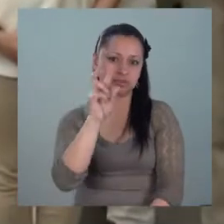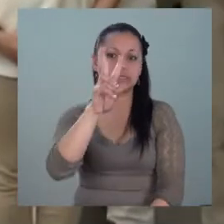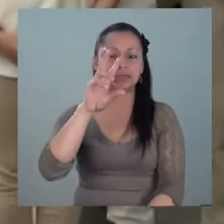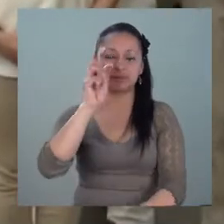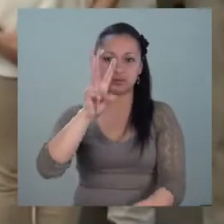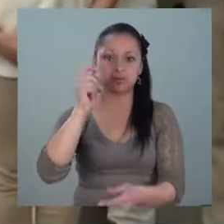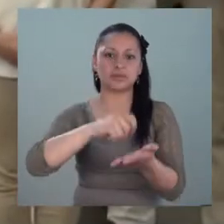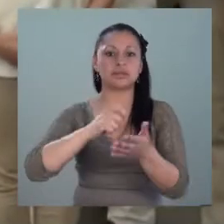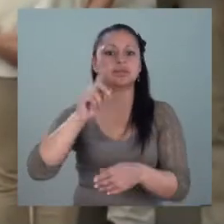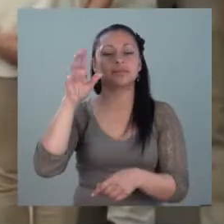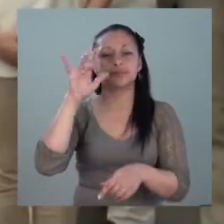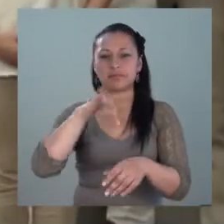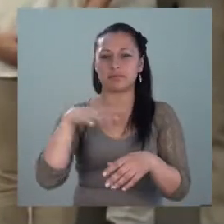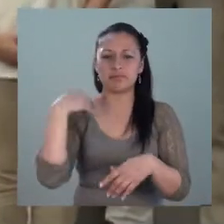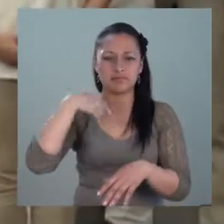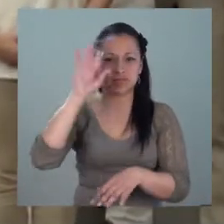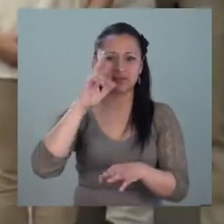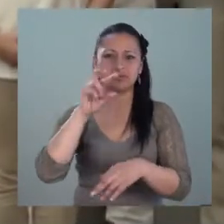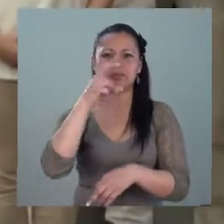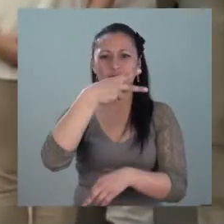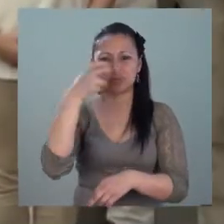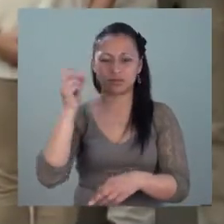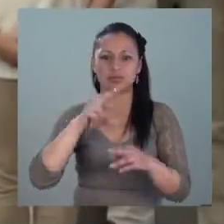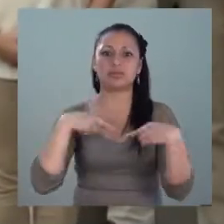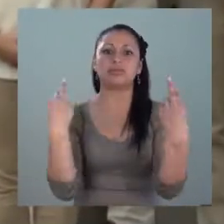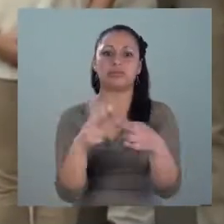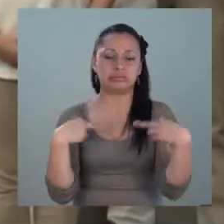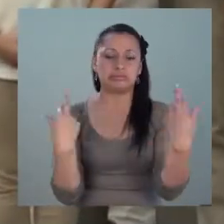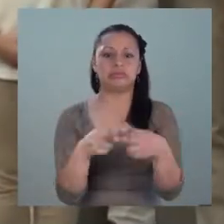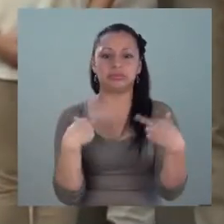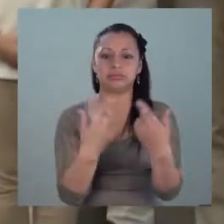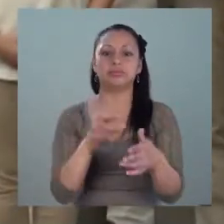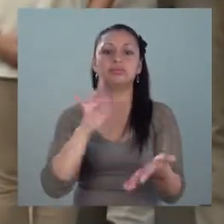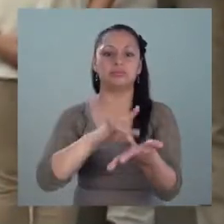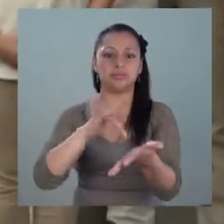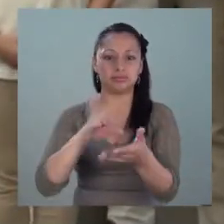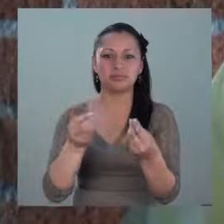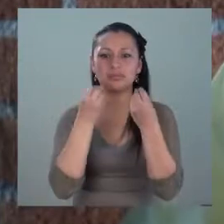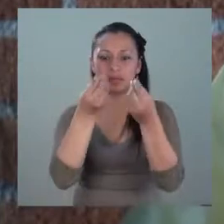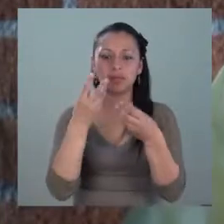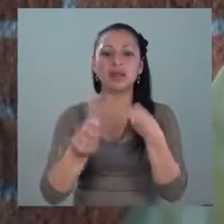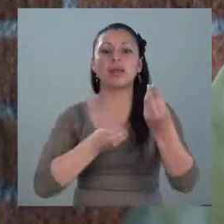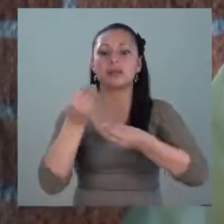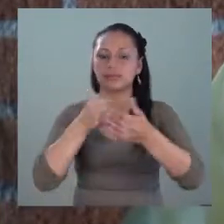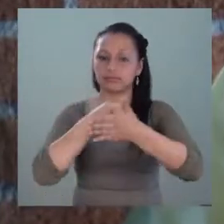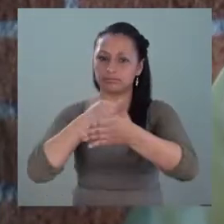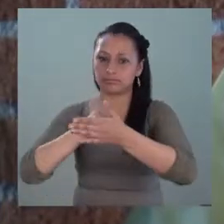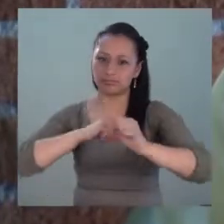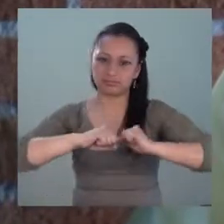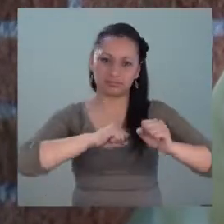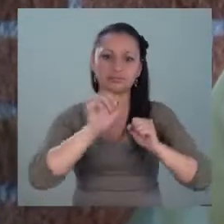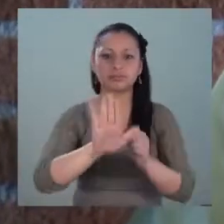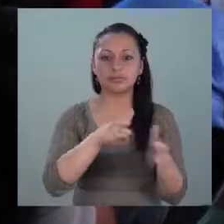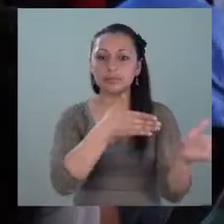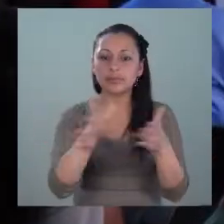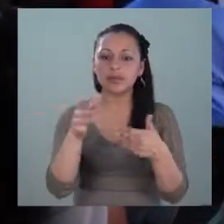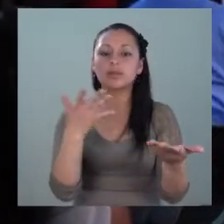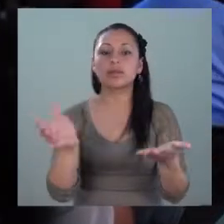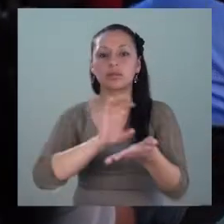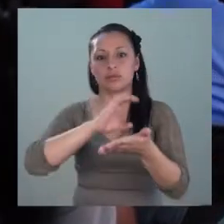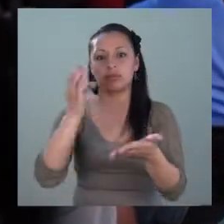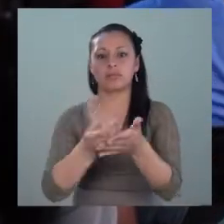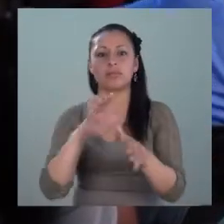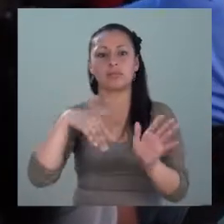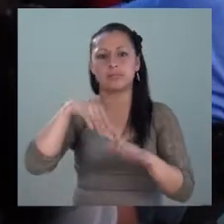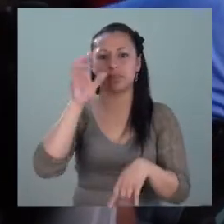y más de 200 reuniones ha tenido el doctor Lloreda para adelantar ese plan en Tumaco. Se han